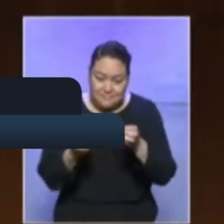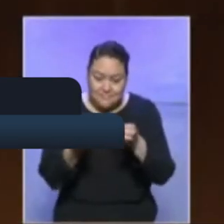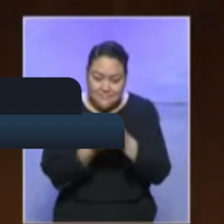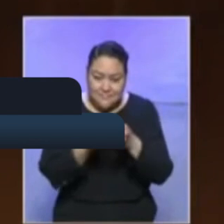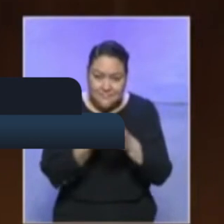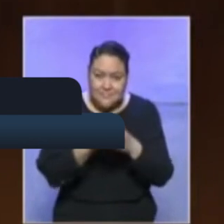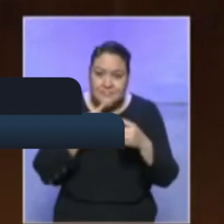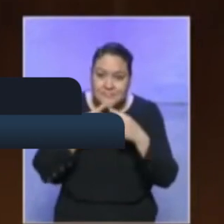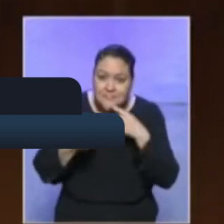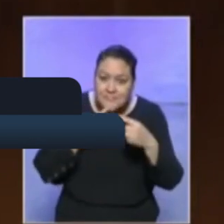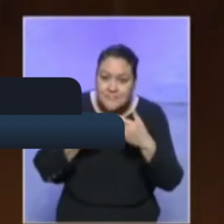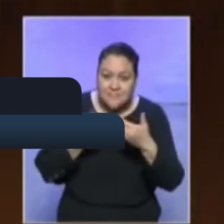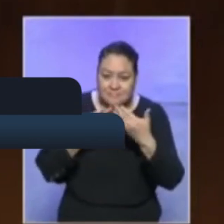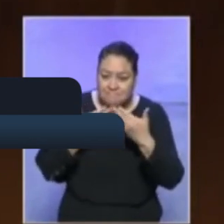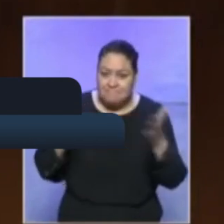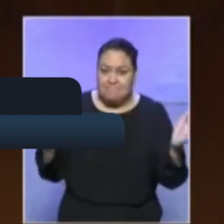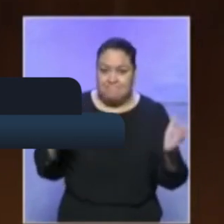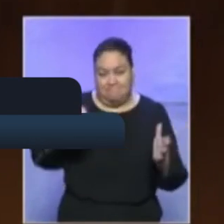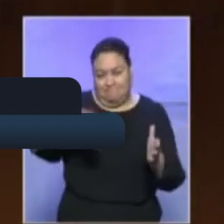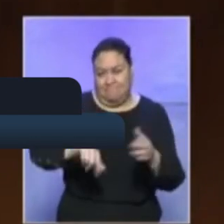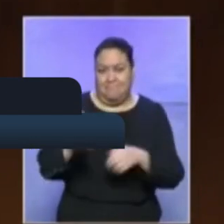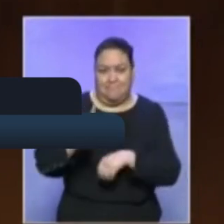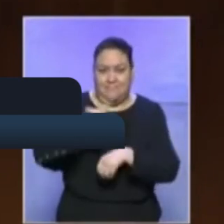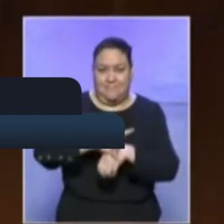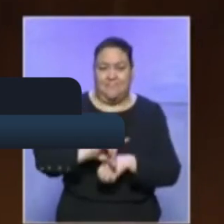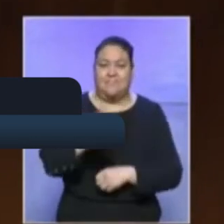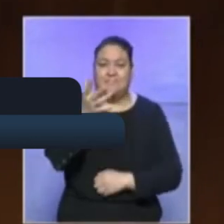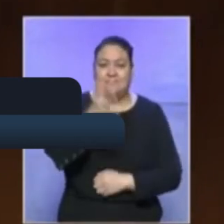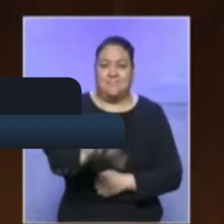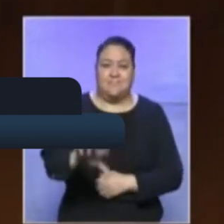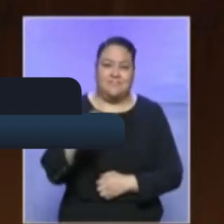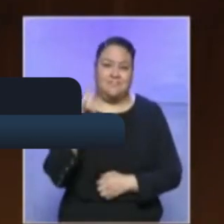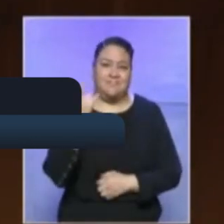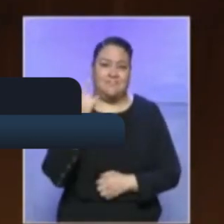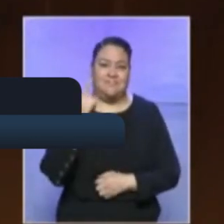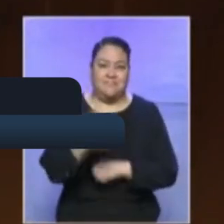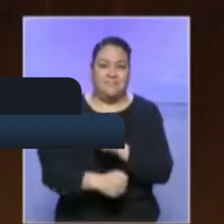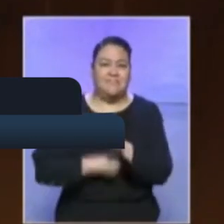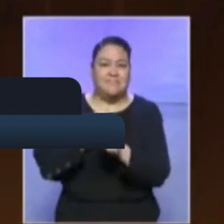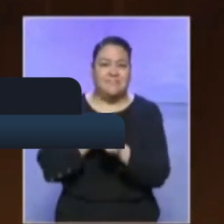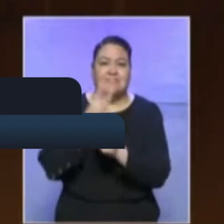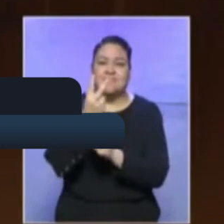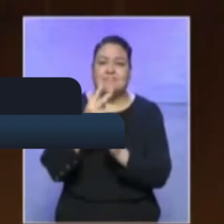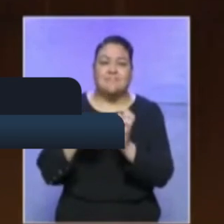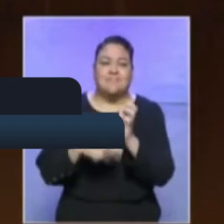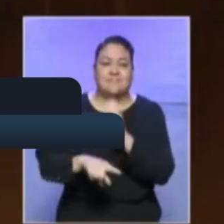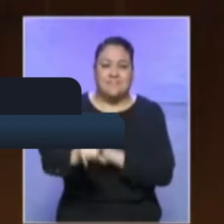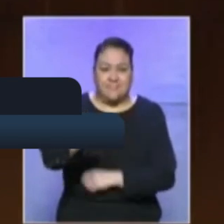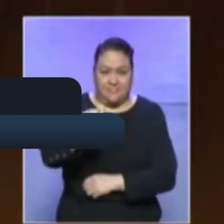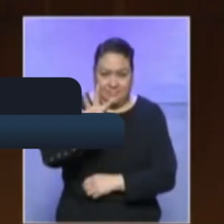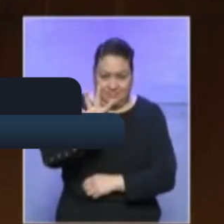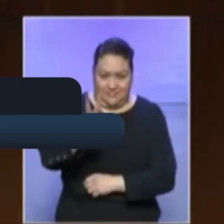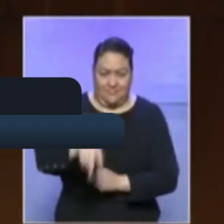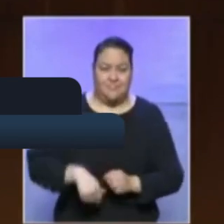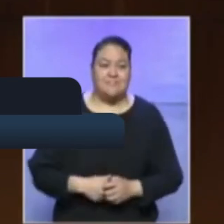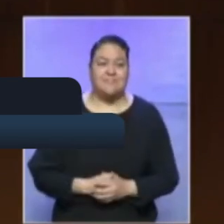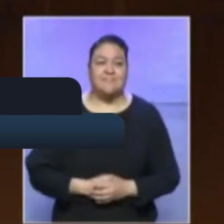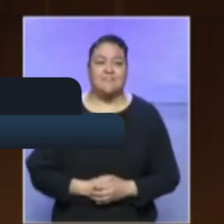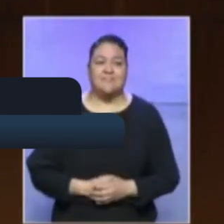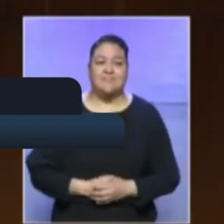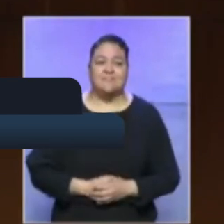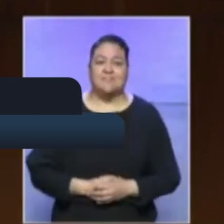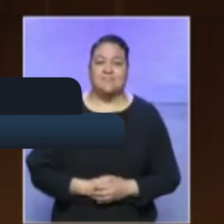presidencia y secretaria general del comité ejecutivo Nacional del periodo 2024-2025 esto ha generado diversas